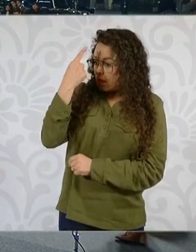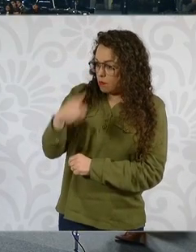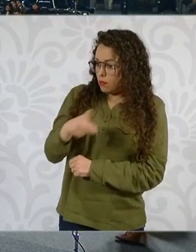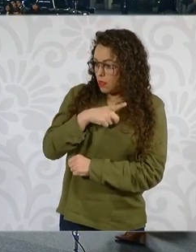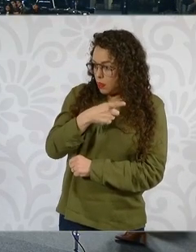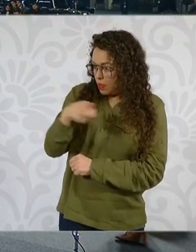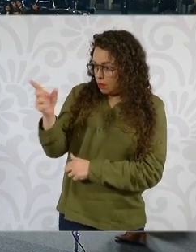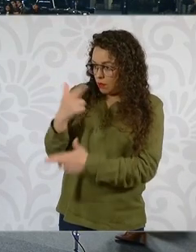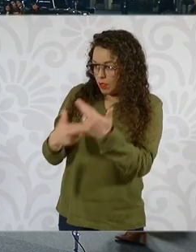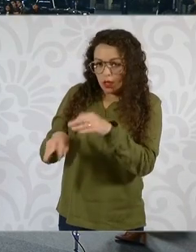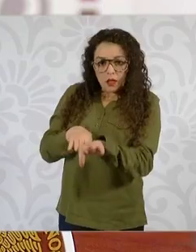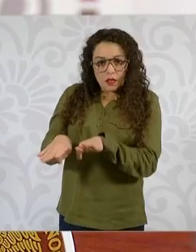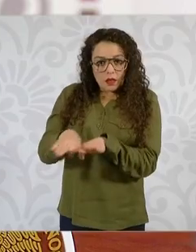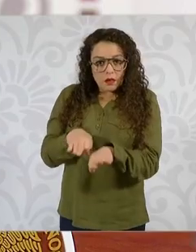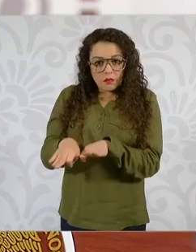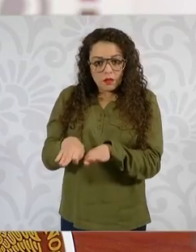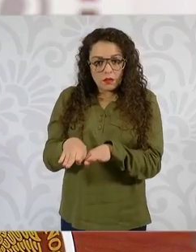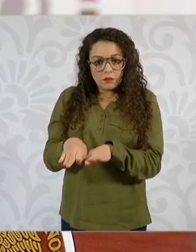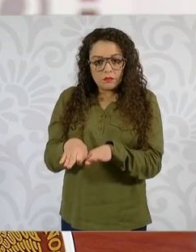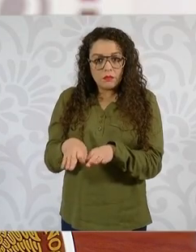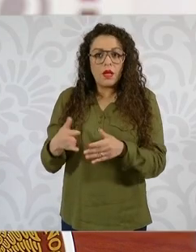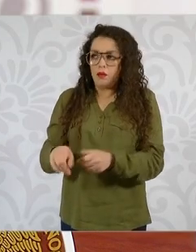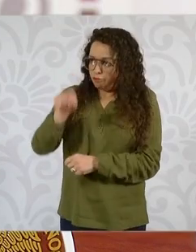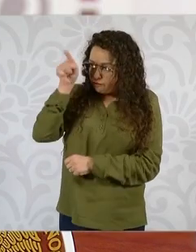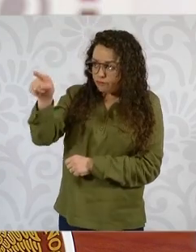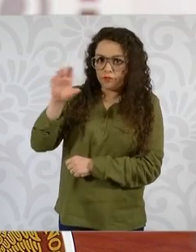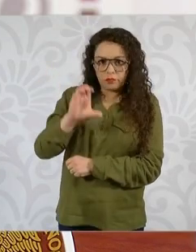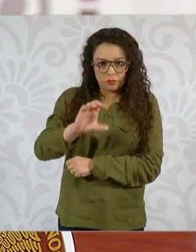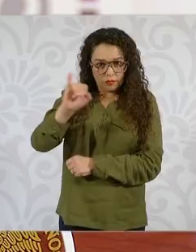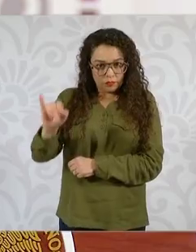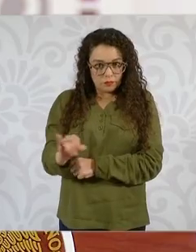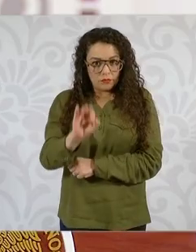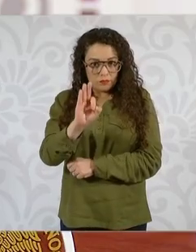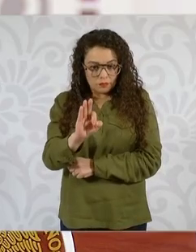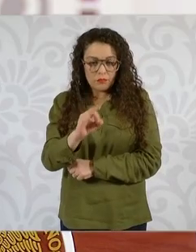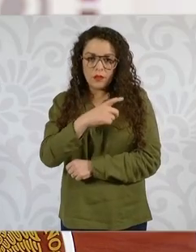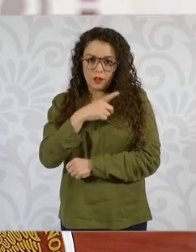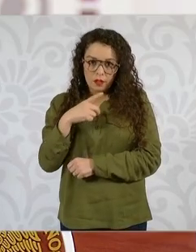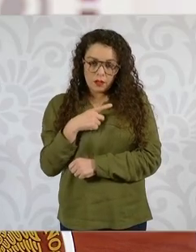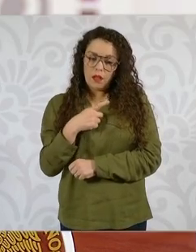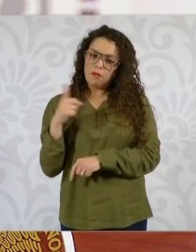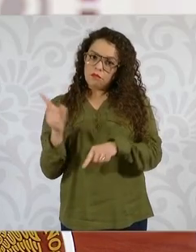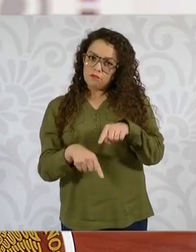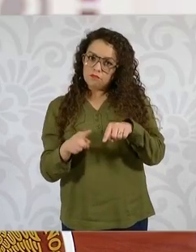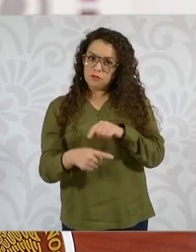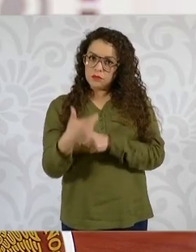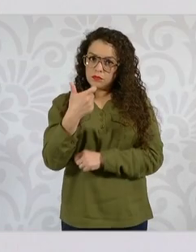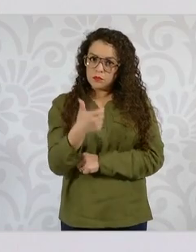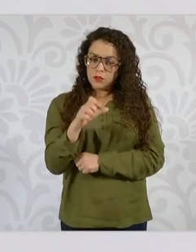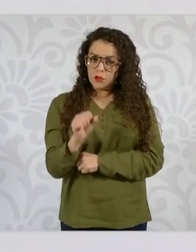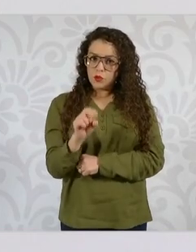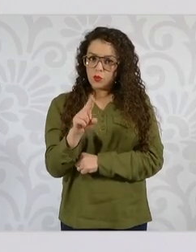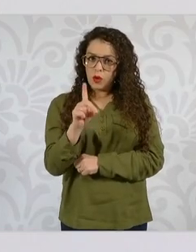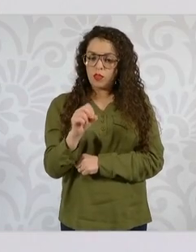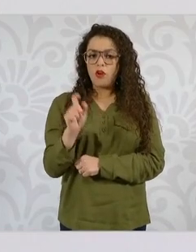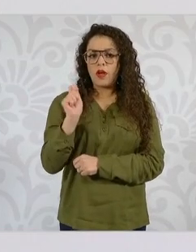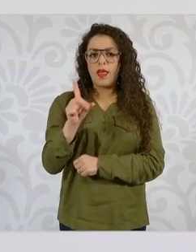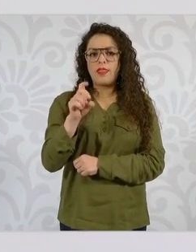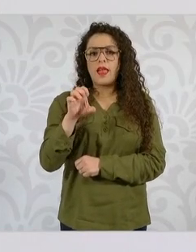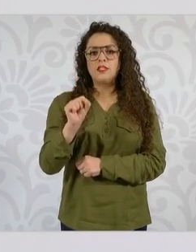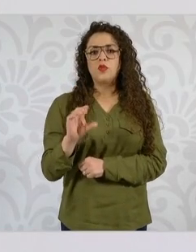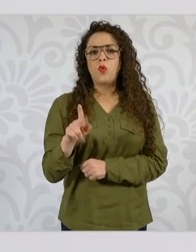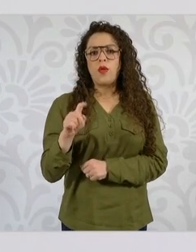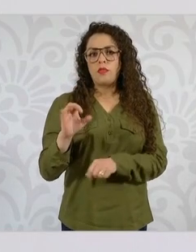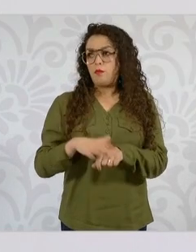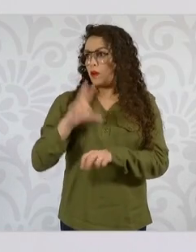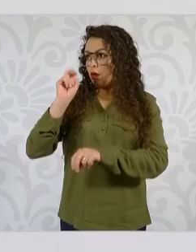pues entonces que el Consejo de la Judicatura pues les aplique los descuentos que se tienen que aplicar porque alguien no vaya